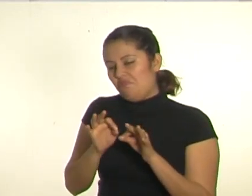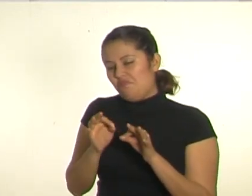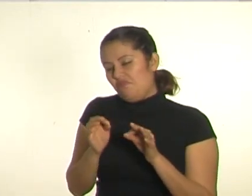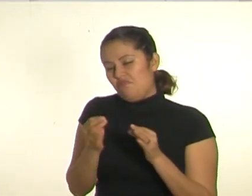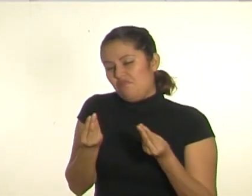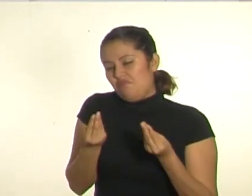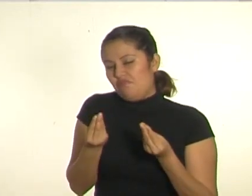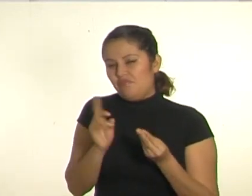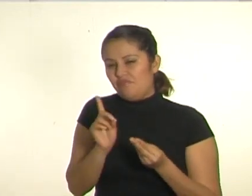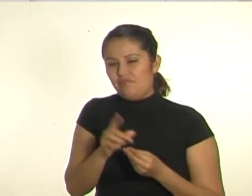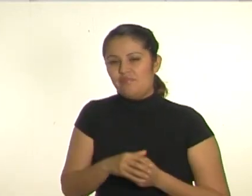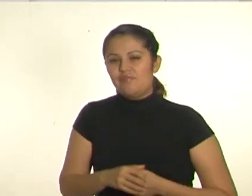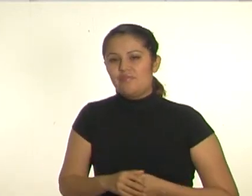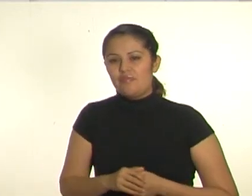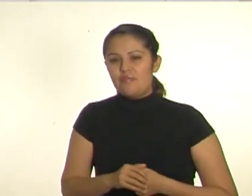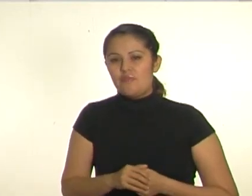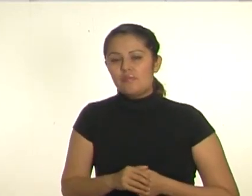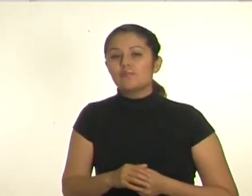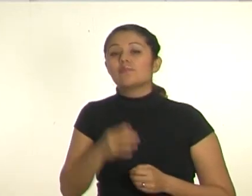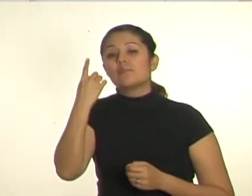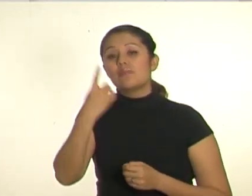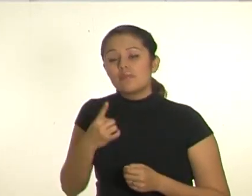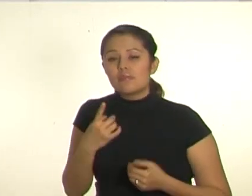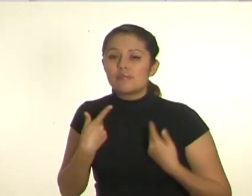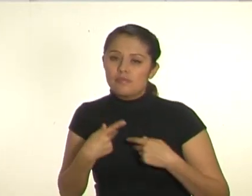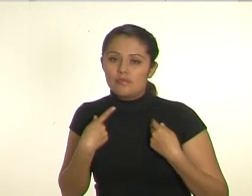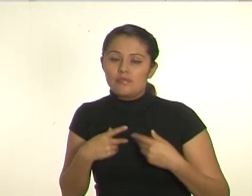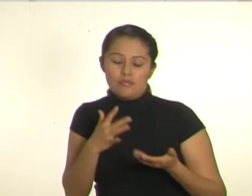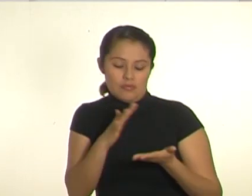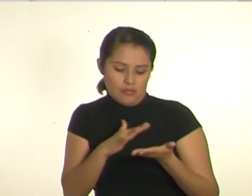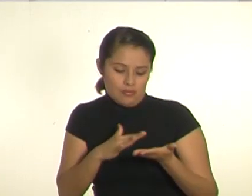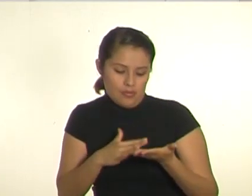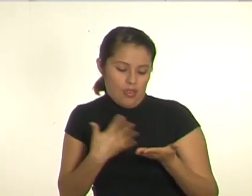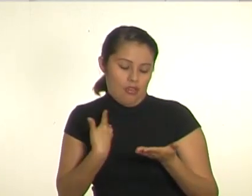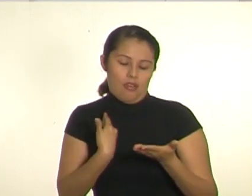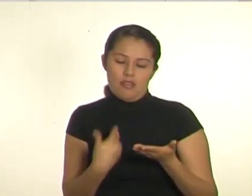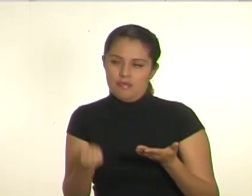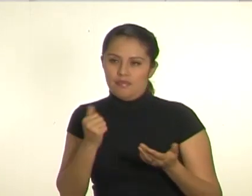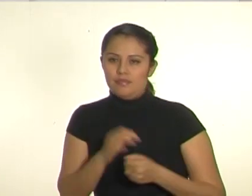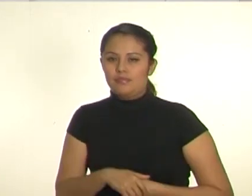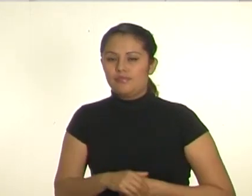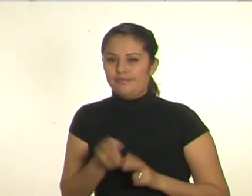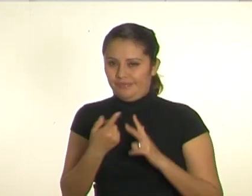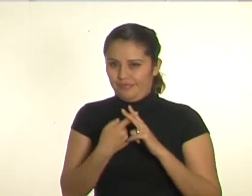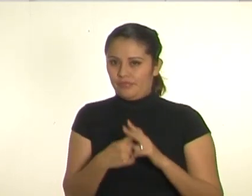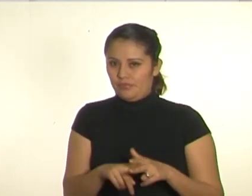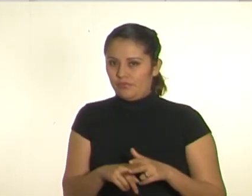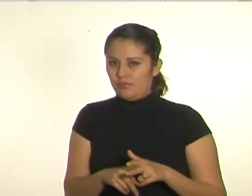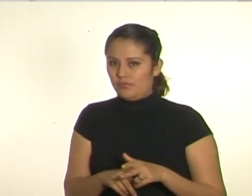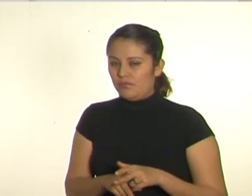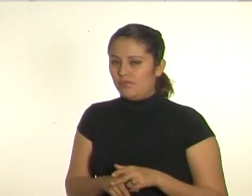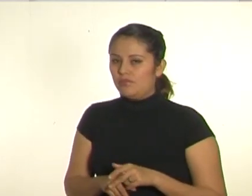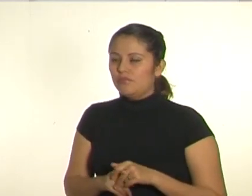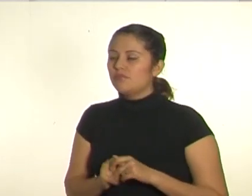para que pueda entender el lector la importancia. Vamos a empezar con la